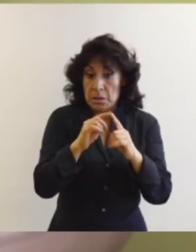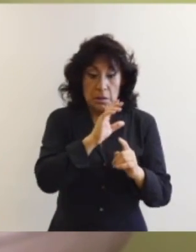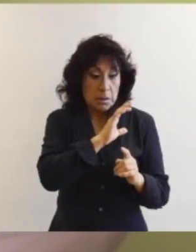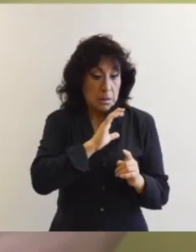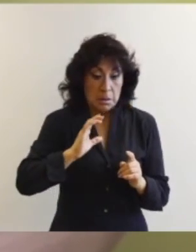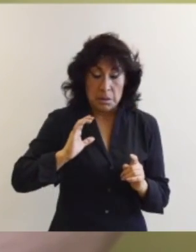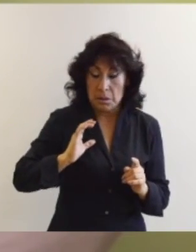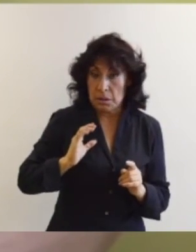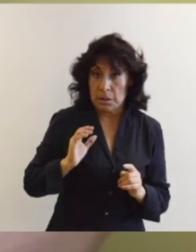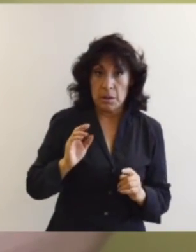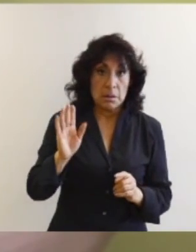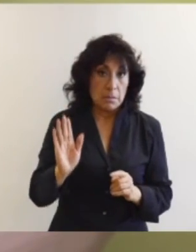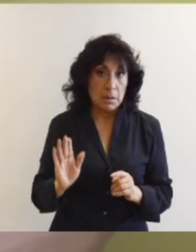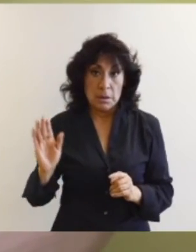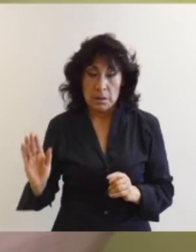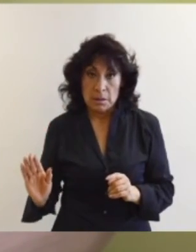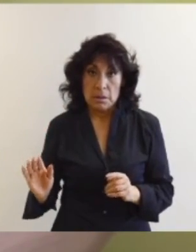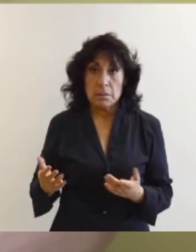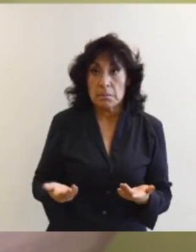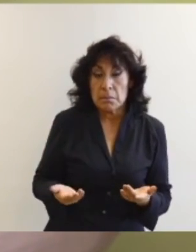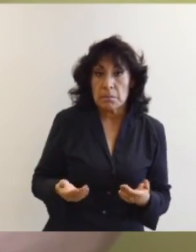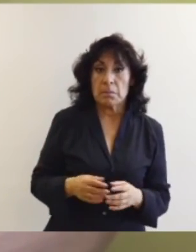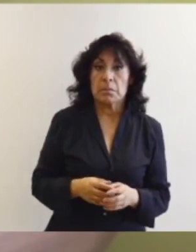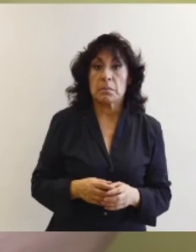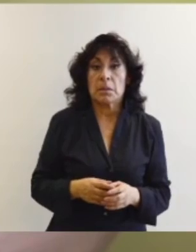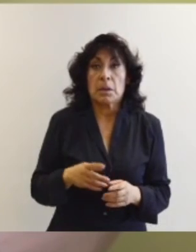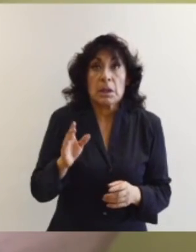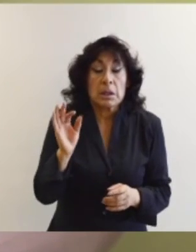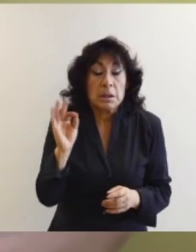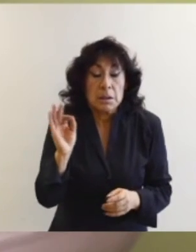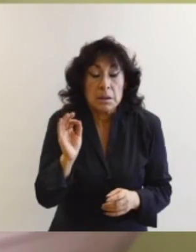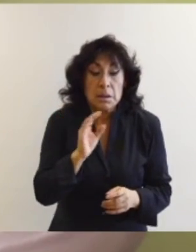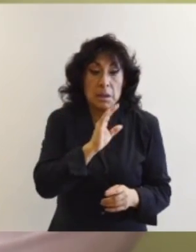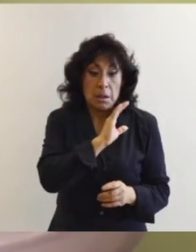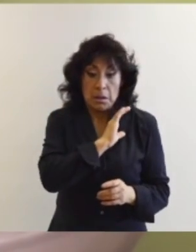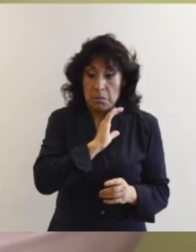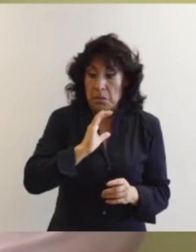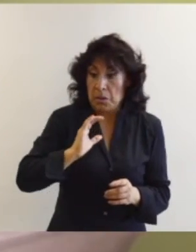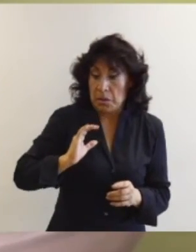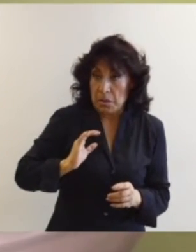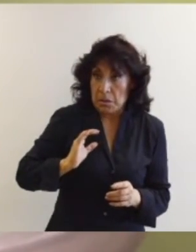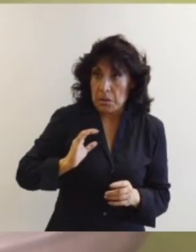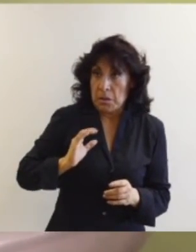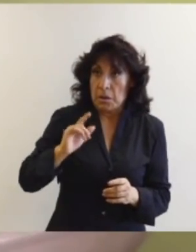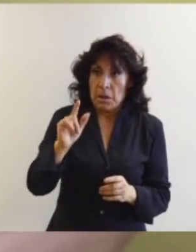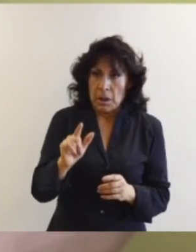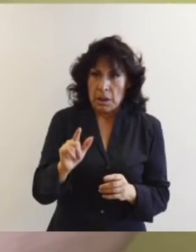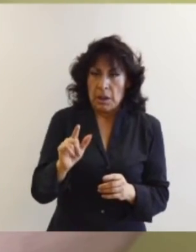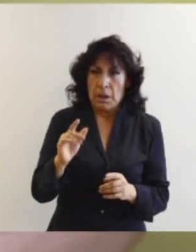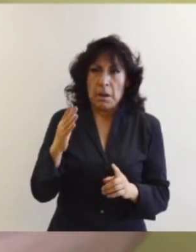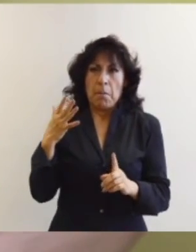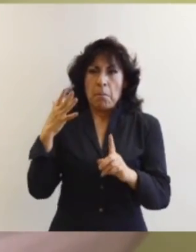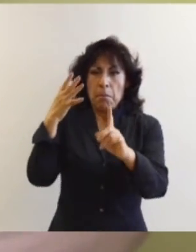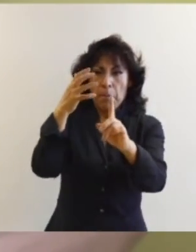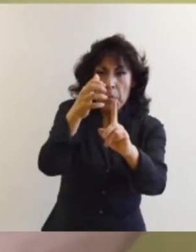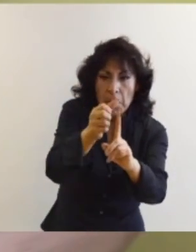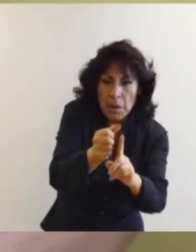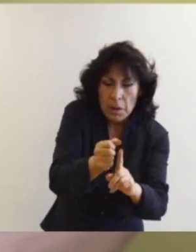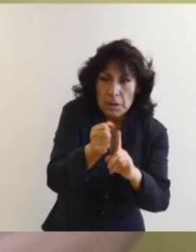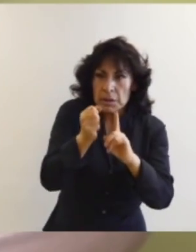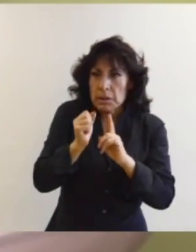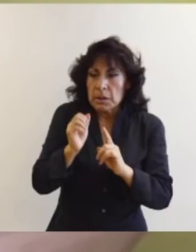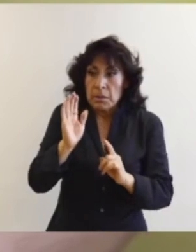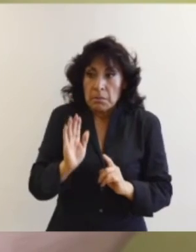cristiana. Es sin duda reconfortante para los cristianos contemplar en los santos la posibilidad de